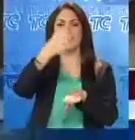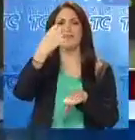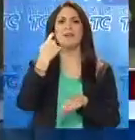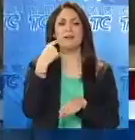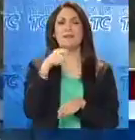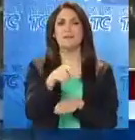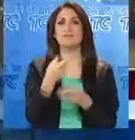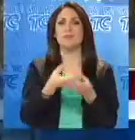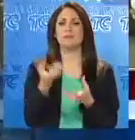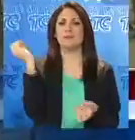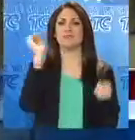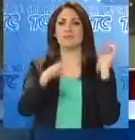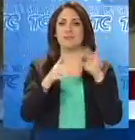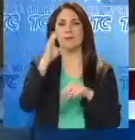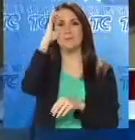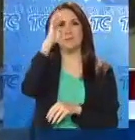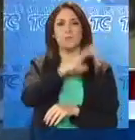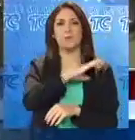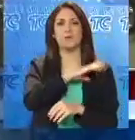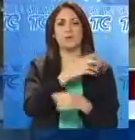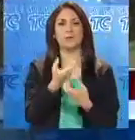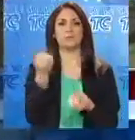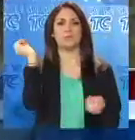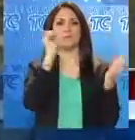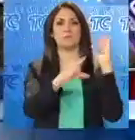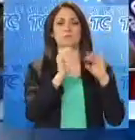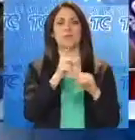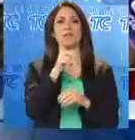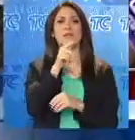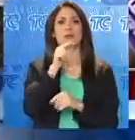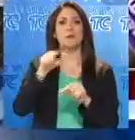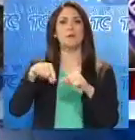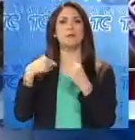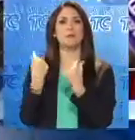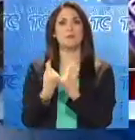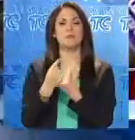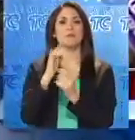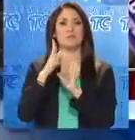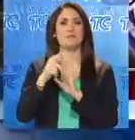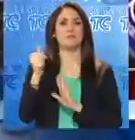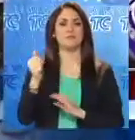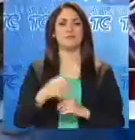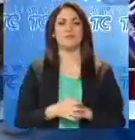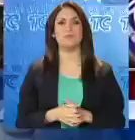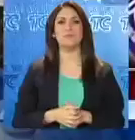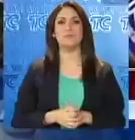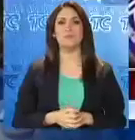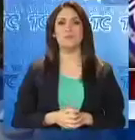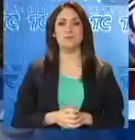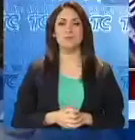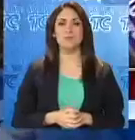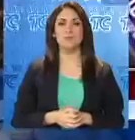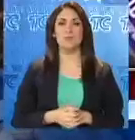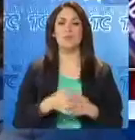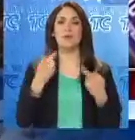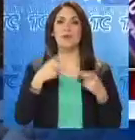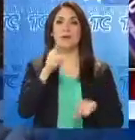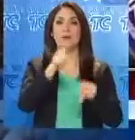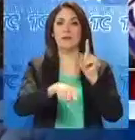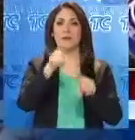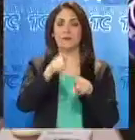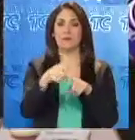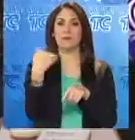pues lanzaban a nuestros policías, no de manifestantes, sino efectivamente de delincuentes. Por ventaja, algunos de ellos han